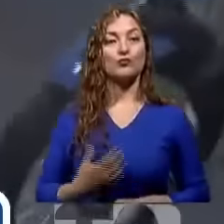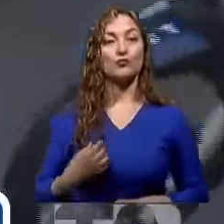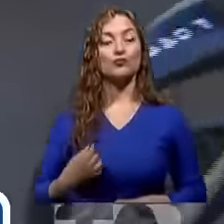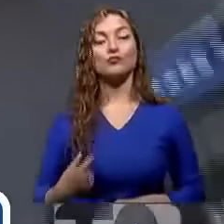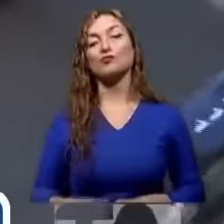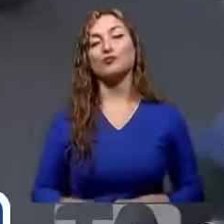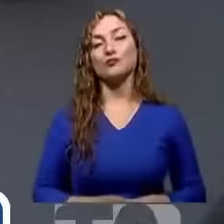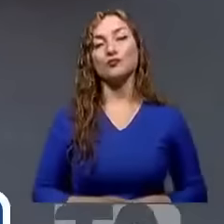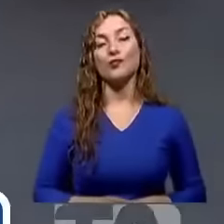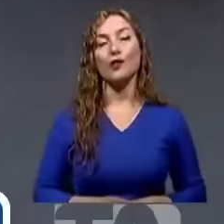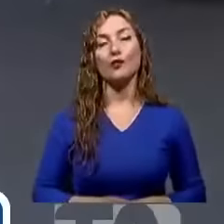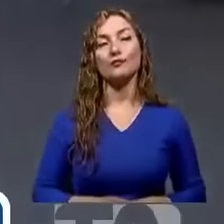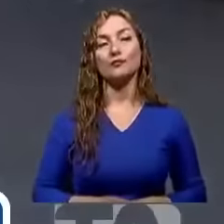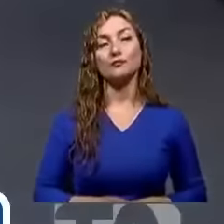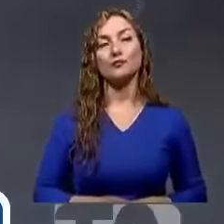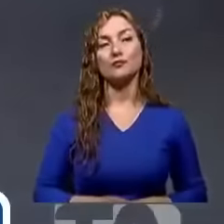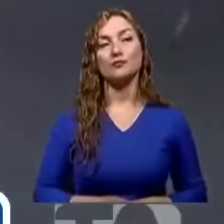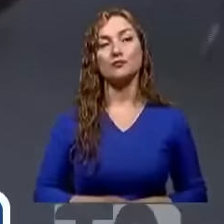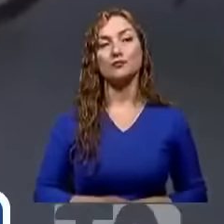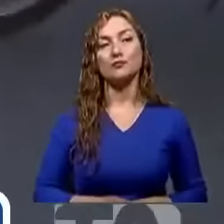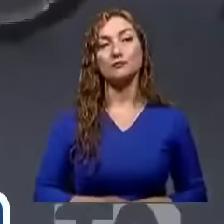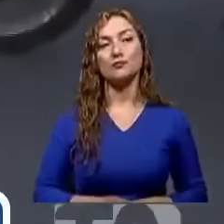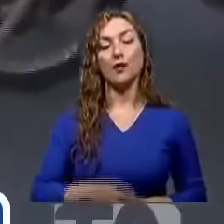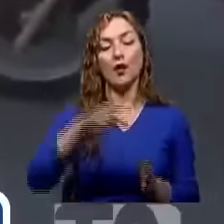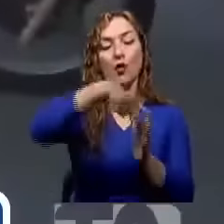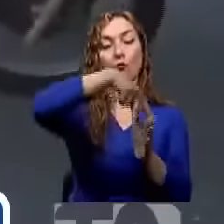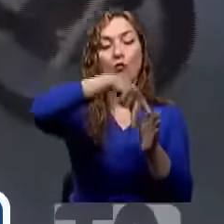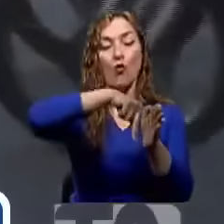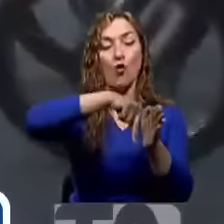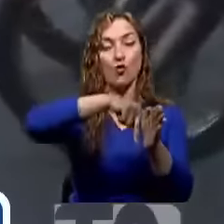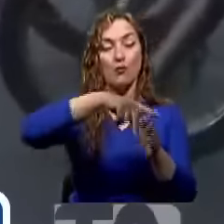el subcomandante, de 2 personas en moto.